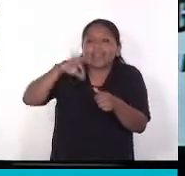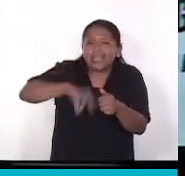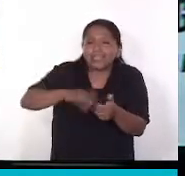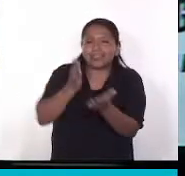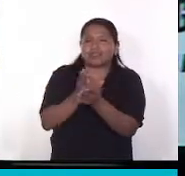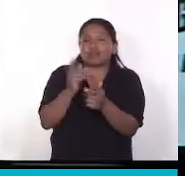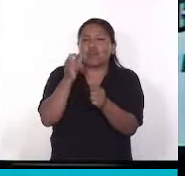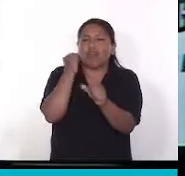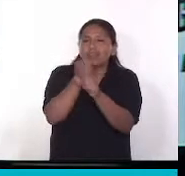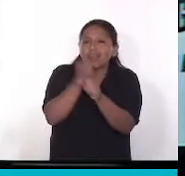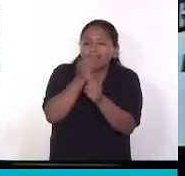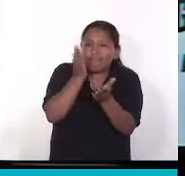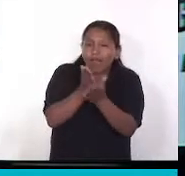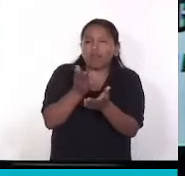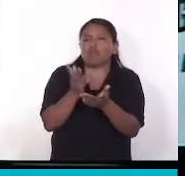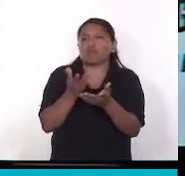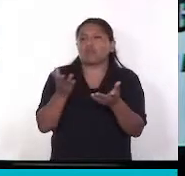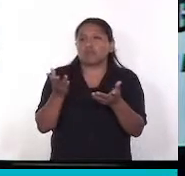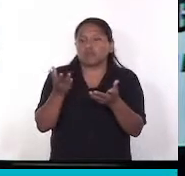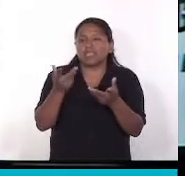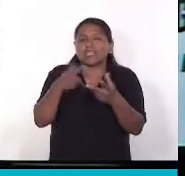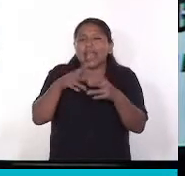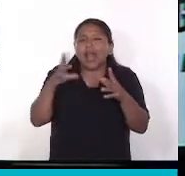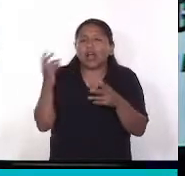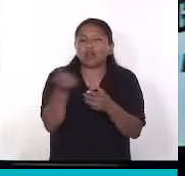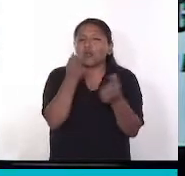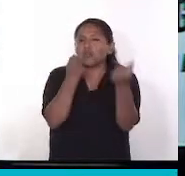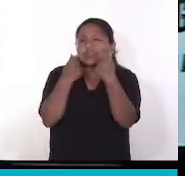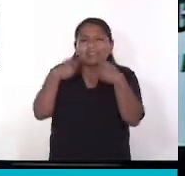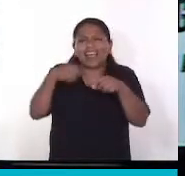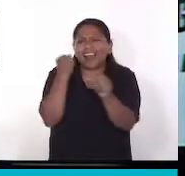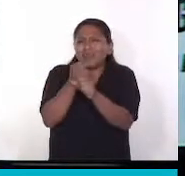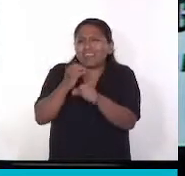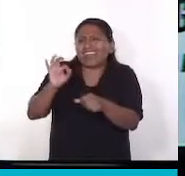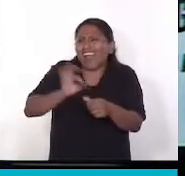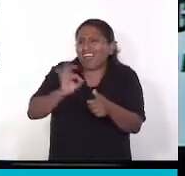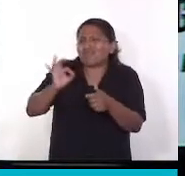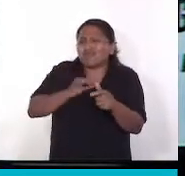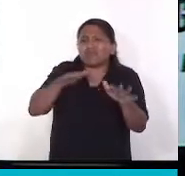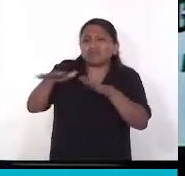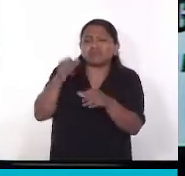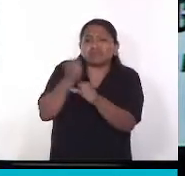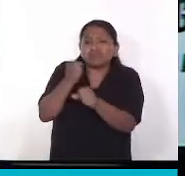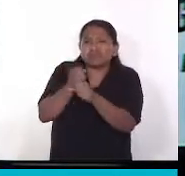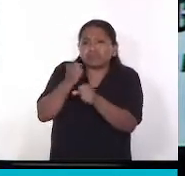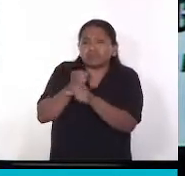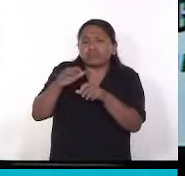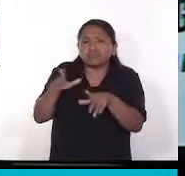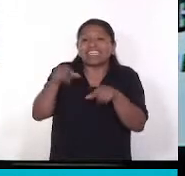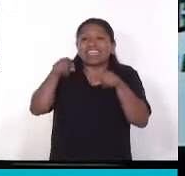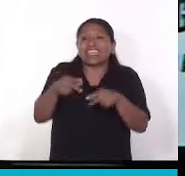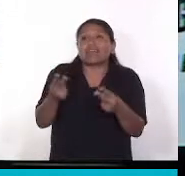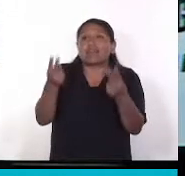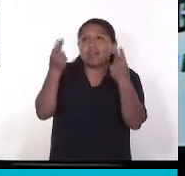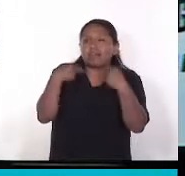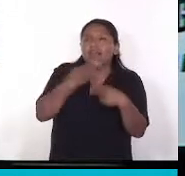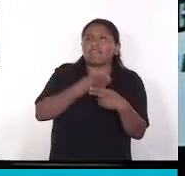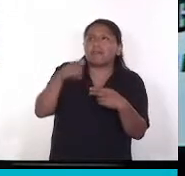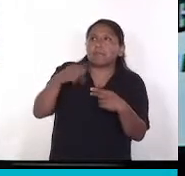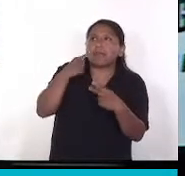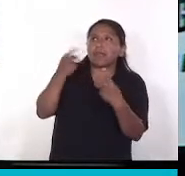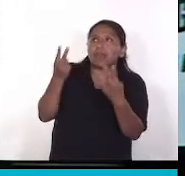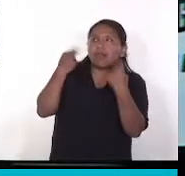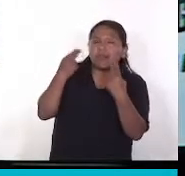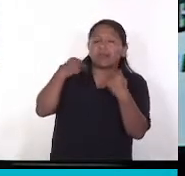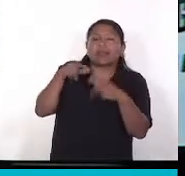al trabajo y al conjunto de las conquistas laborales de décadas de lucha del movimiento obrero, que este sometimiento al Fondo Monetario